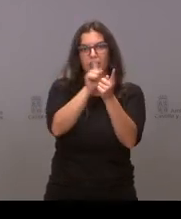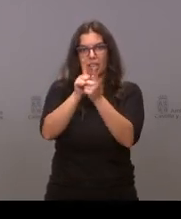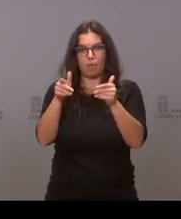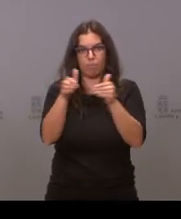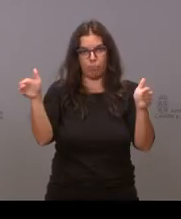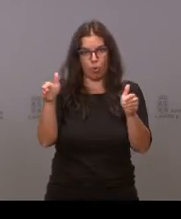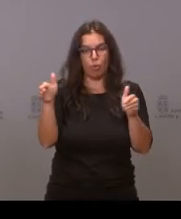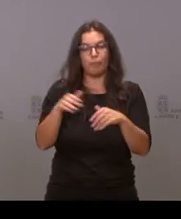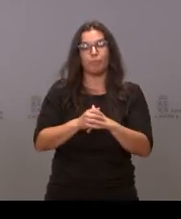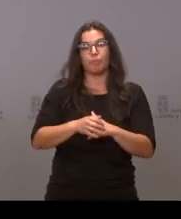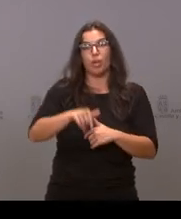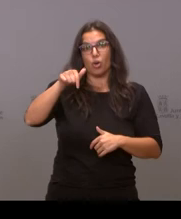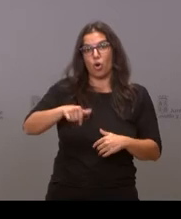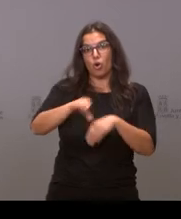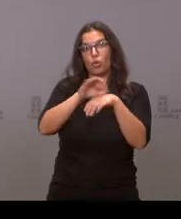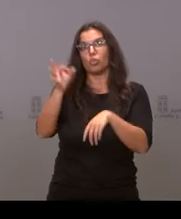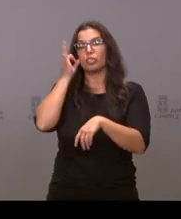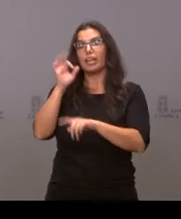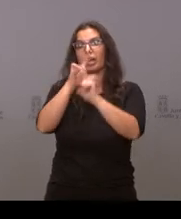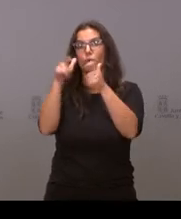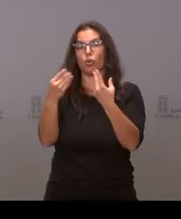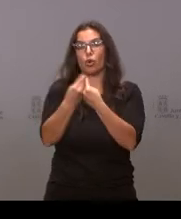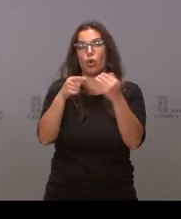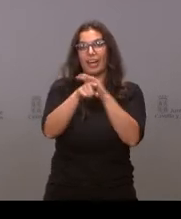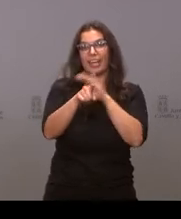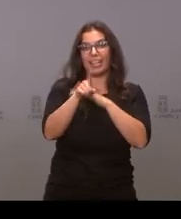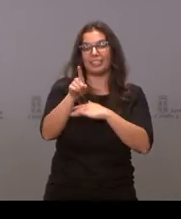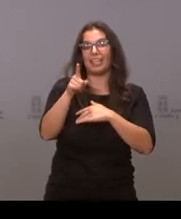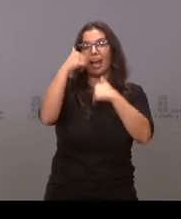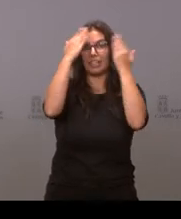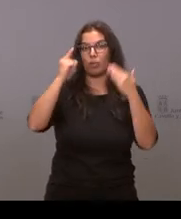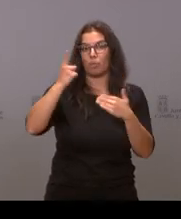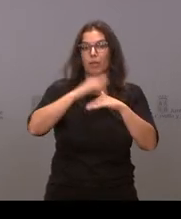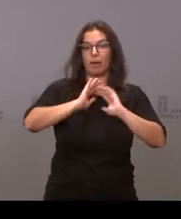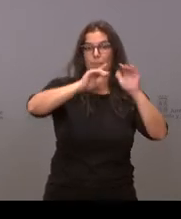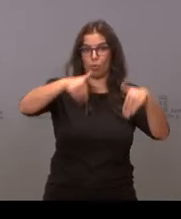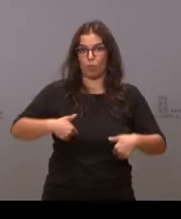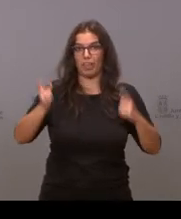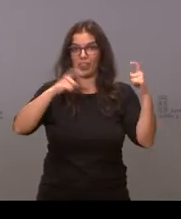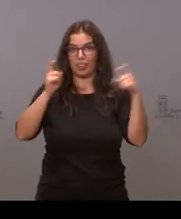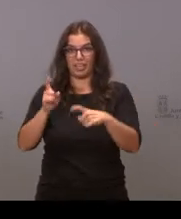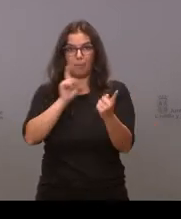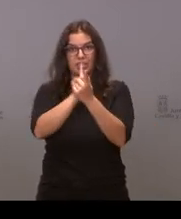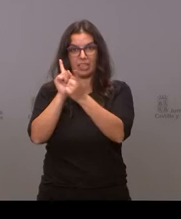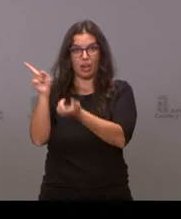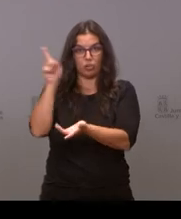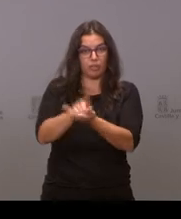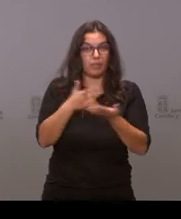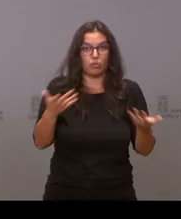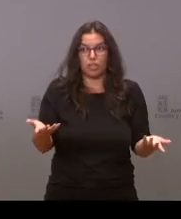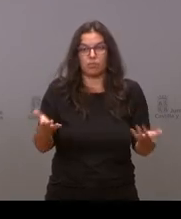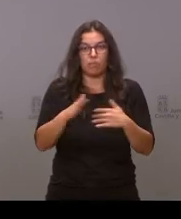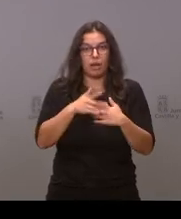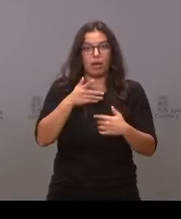reuniendo con los gerentes de atención primaria para la vuelta a la presencialidad por tanto para ir recuperando